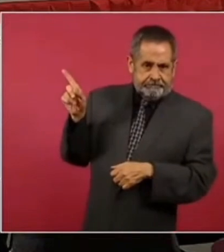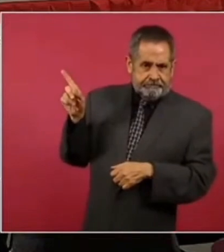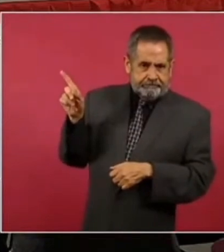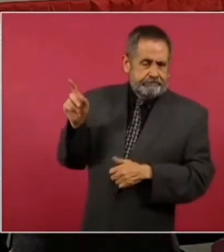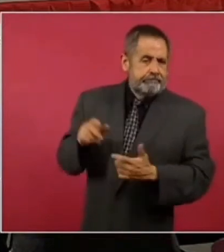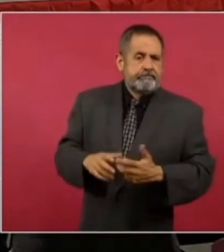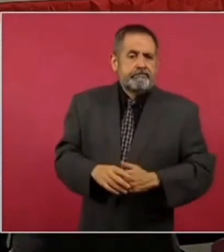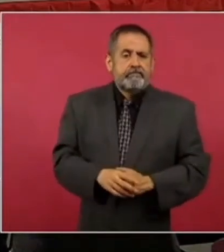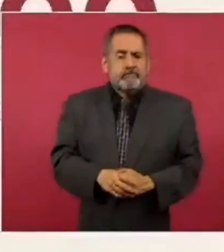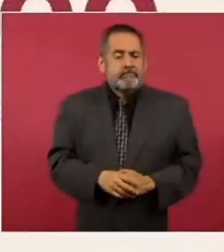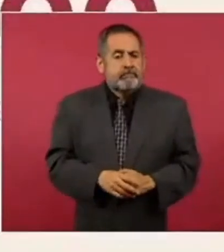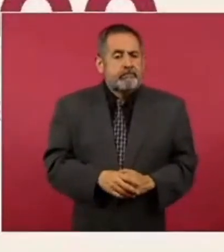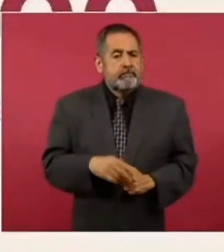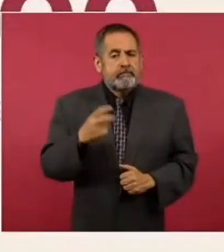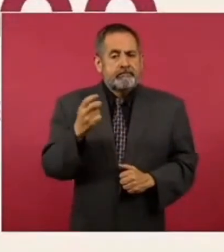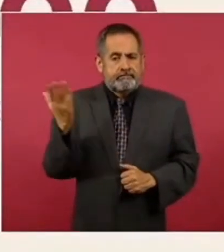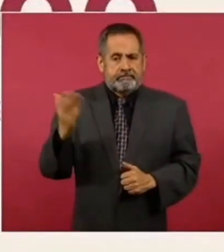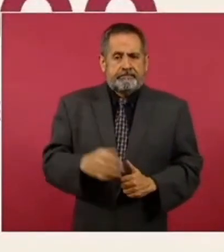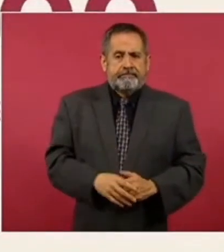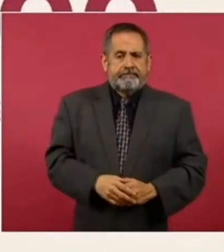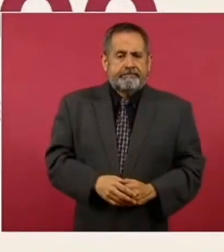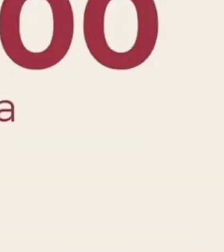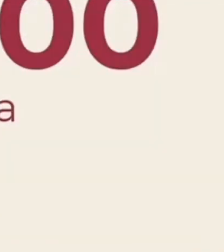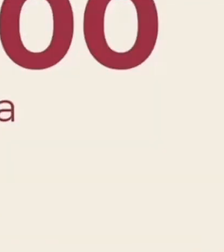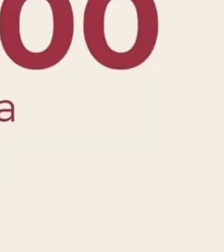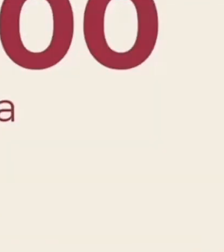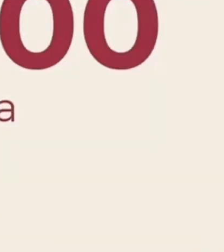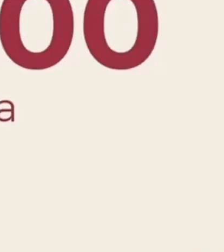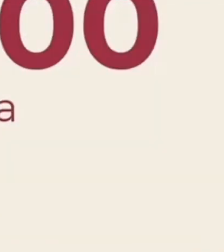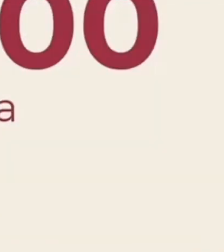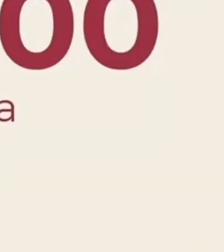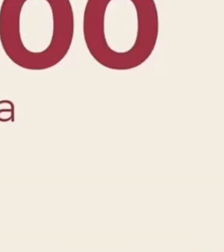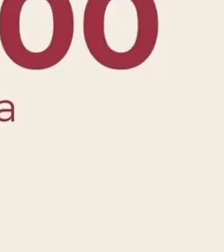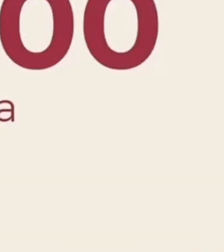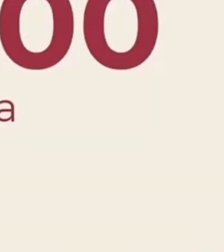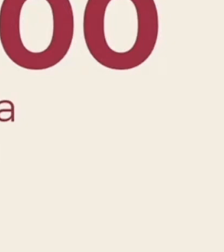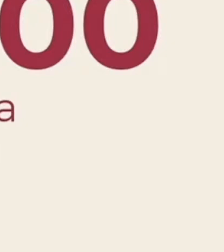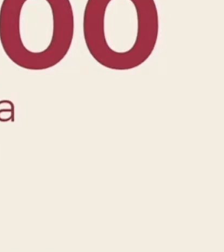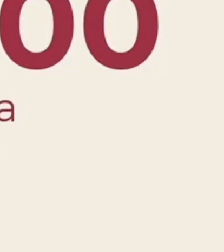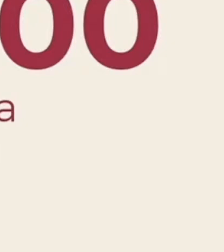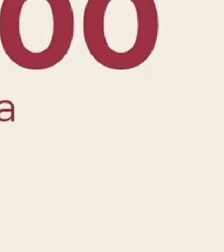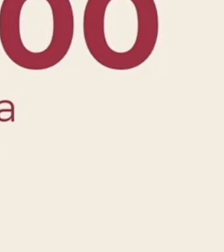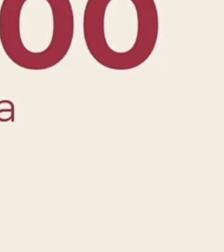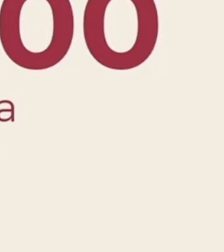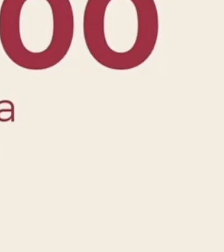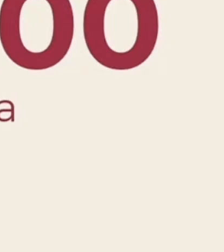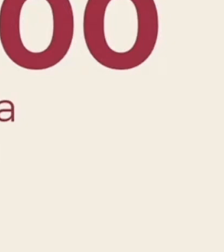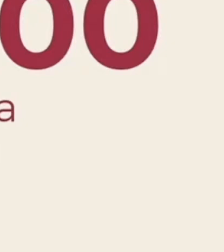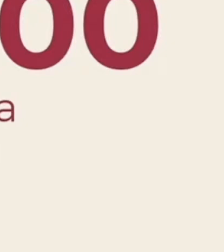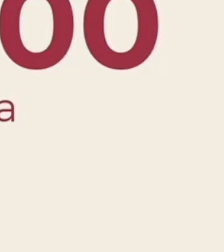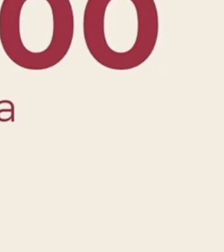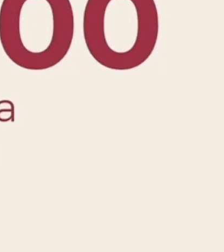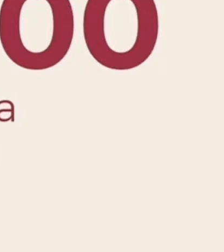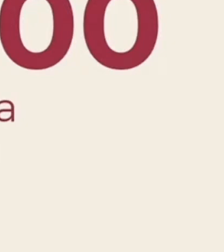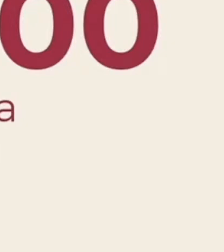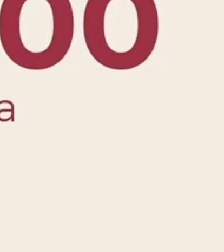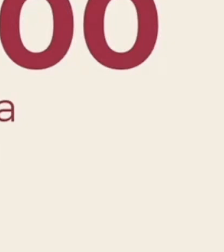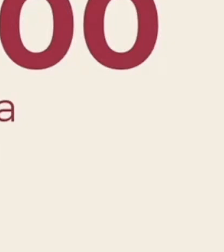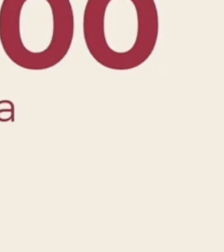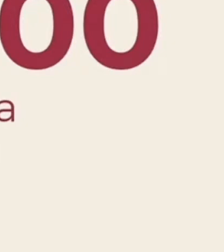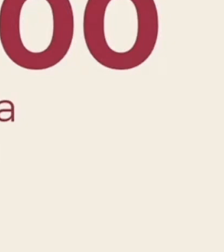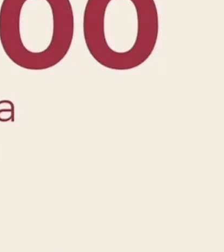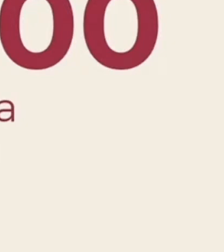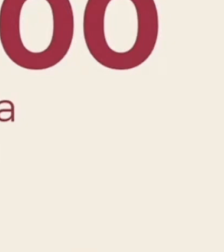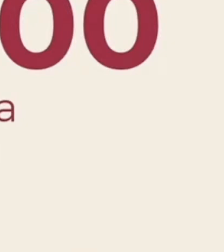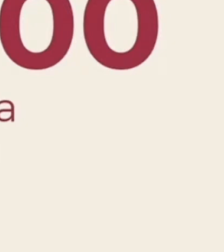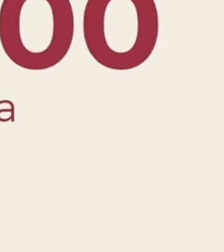800-911-2000. Esta es una línea telefónica 24 horas al día con la que se puede encontrar información, asesoría y acompañamiento en